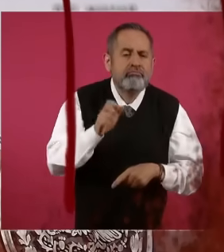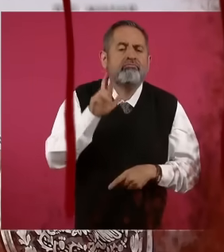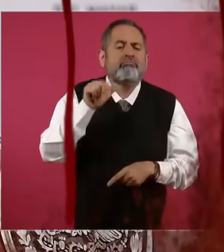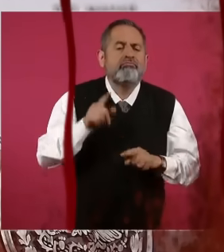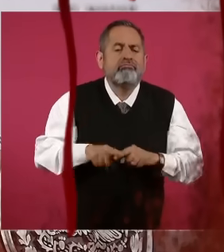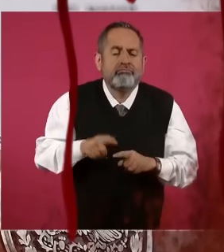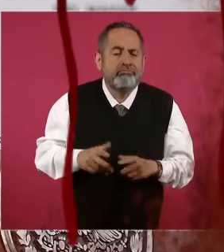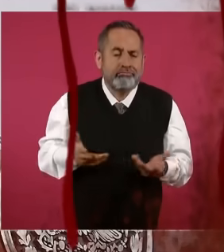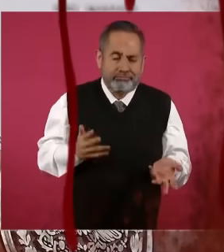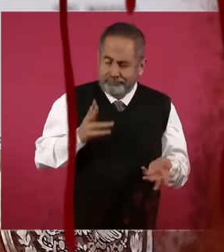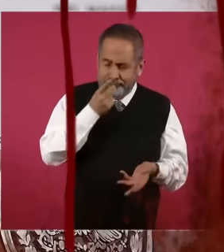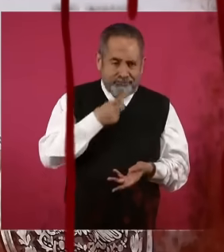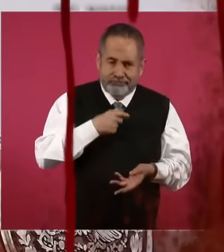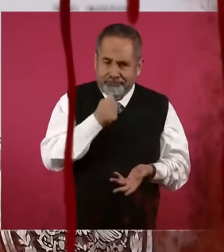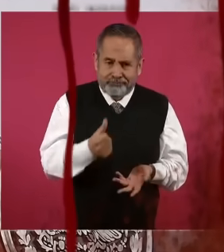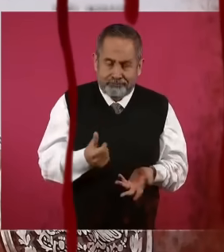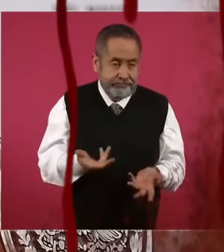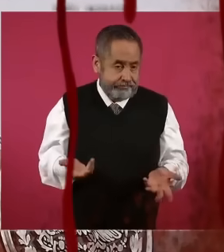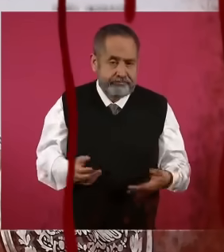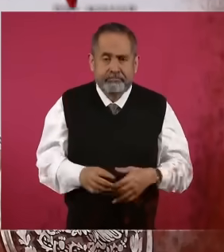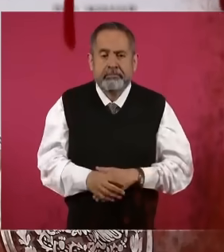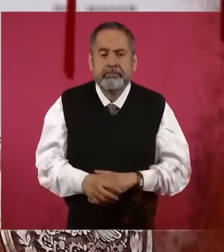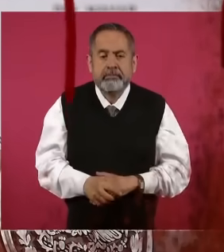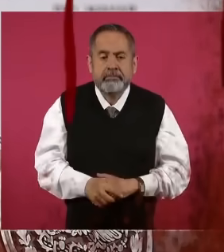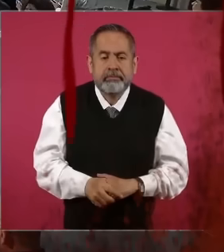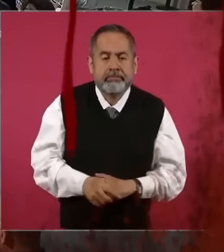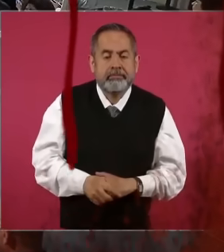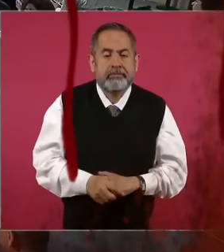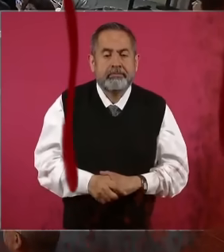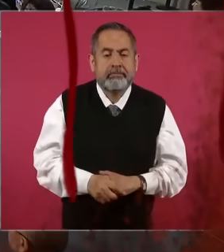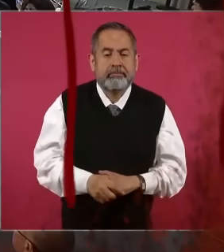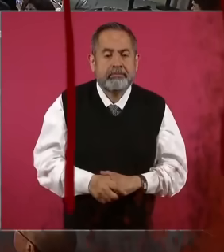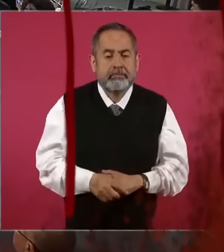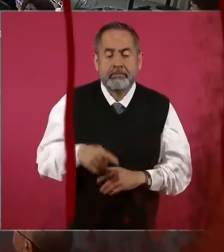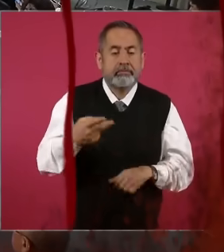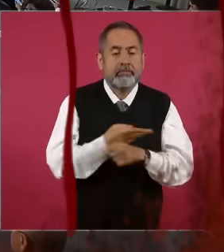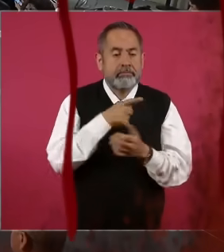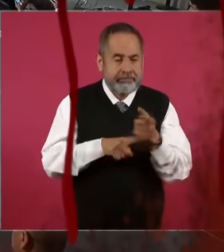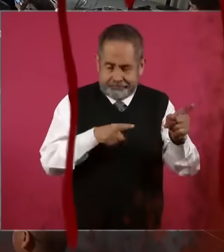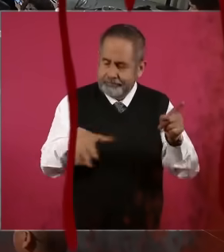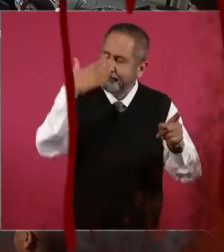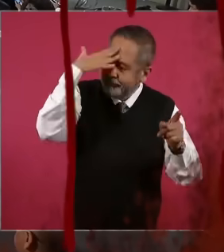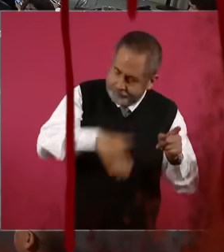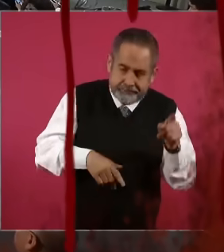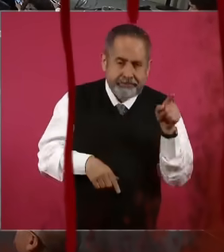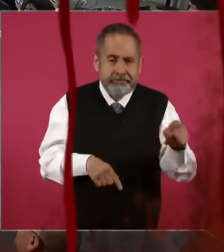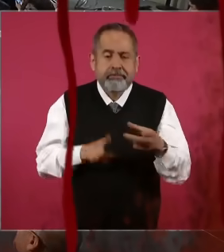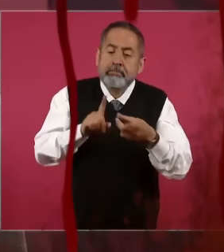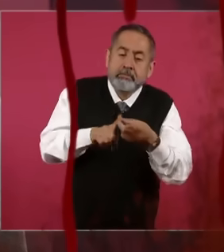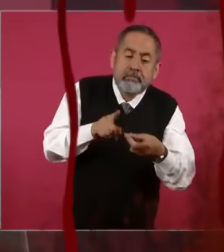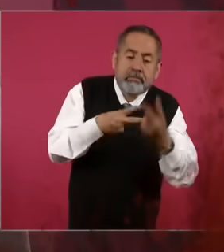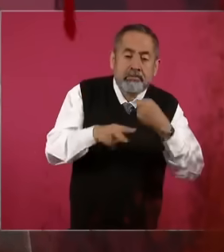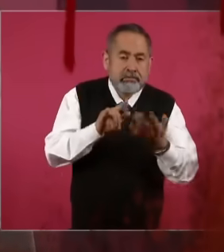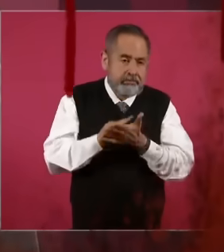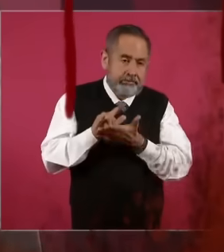Nacional de Inteligencia, ni su jefazo, uno de los que lo trae a gatas, ni Audomaro, ni sus generales, se hayan enterado